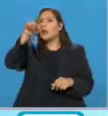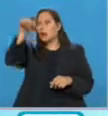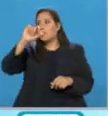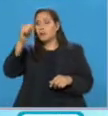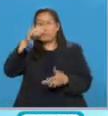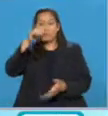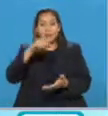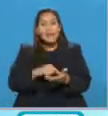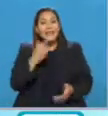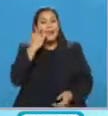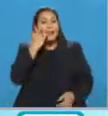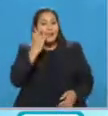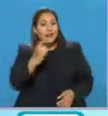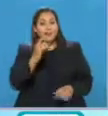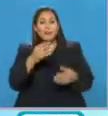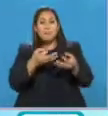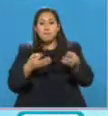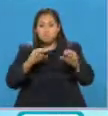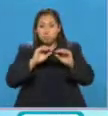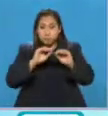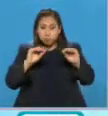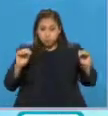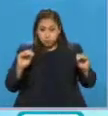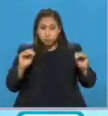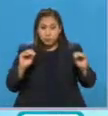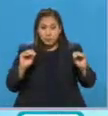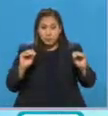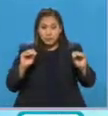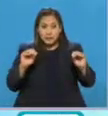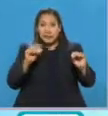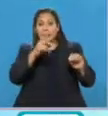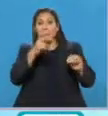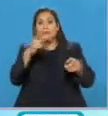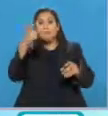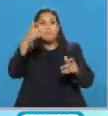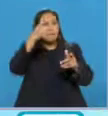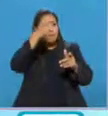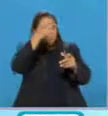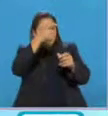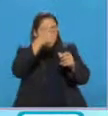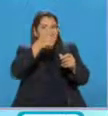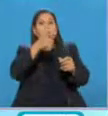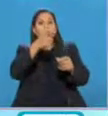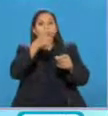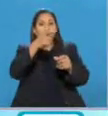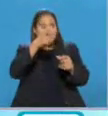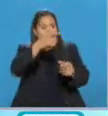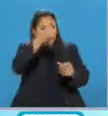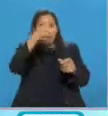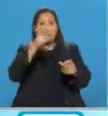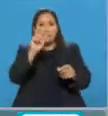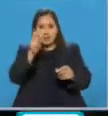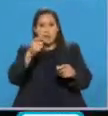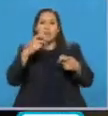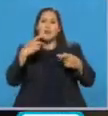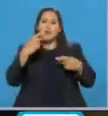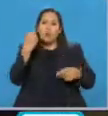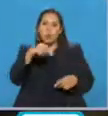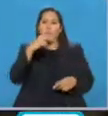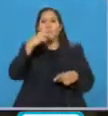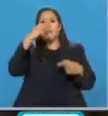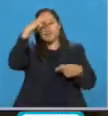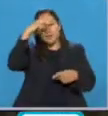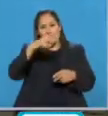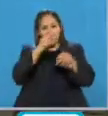Lo raro es que como están en el desierto y ese alguien les está disparando, que es el francotirador del nombre mexicano,